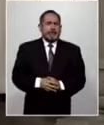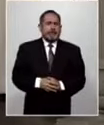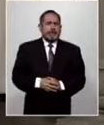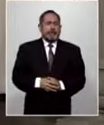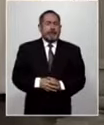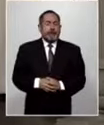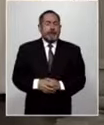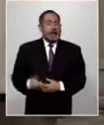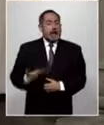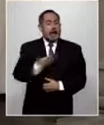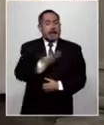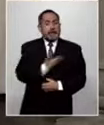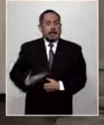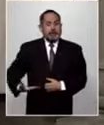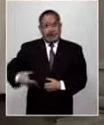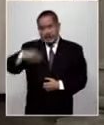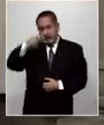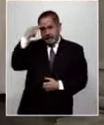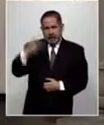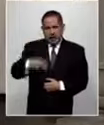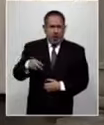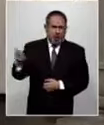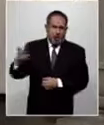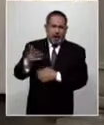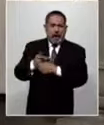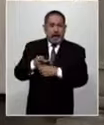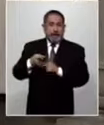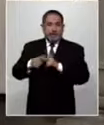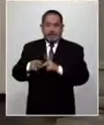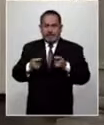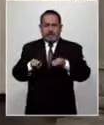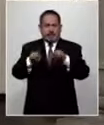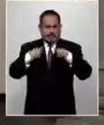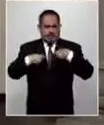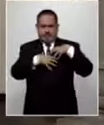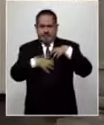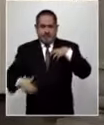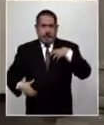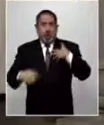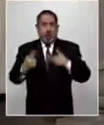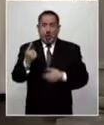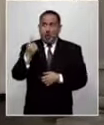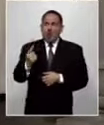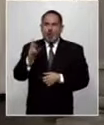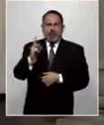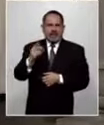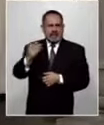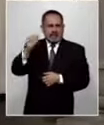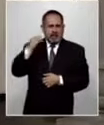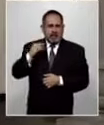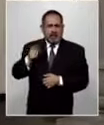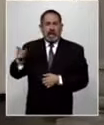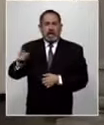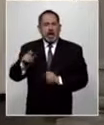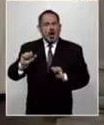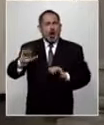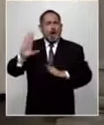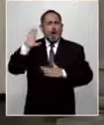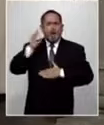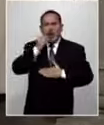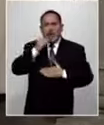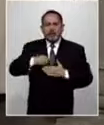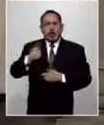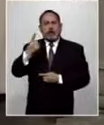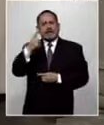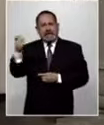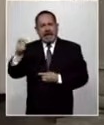El presidente de la República, cuando toma posesión el 1 de diciembre, hace 100 compromisos, uno de los cuales